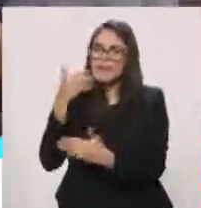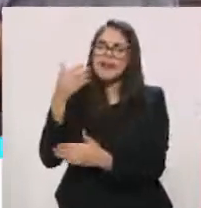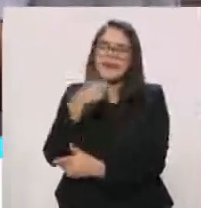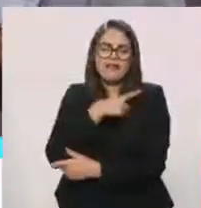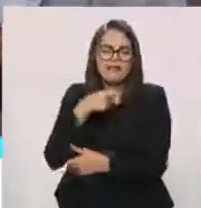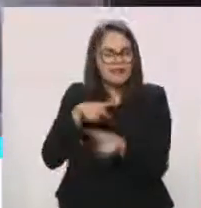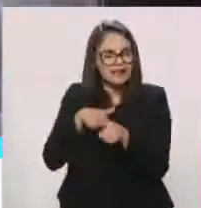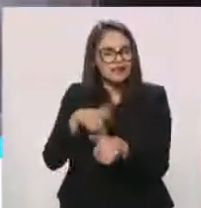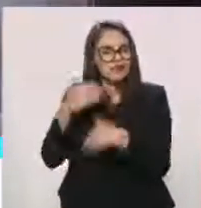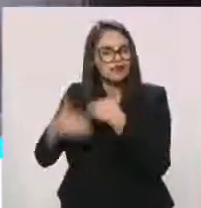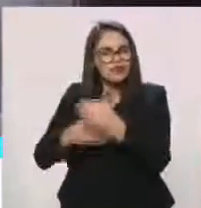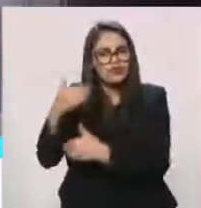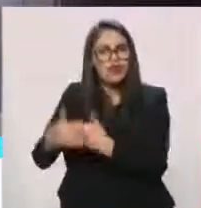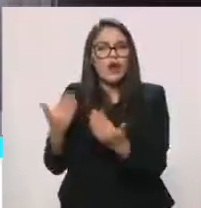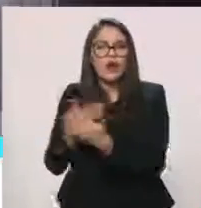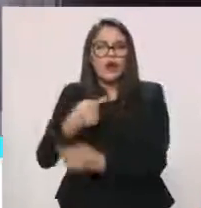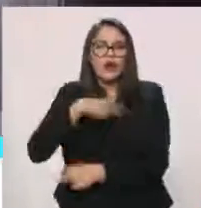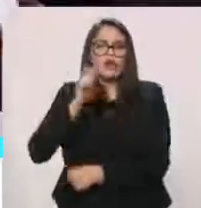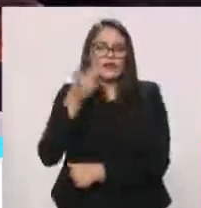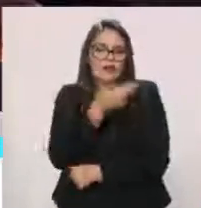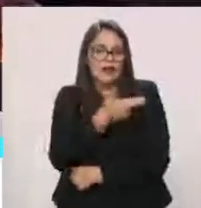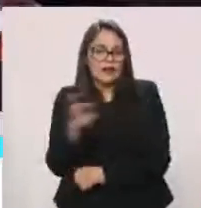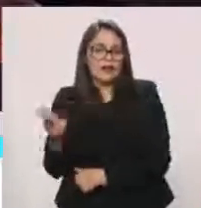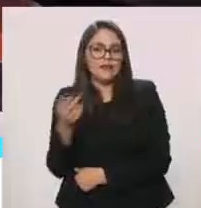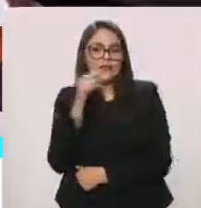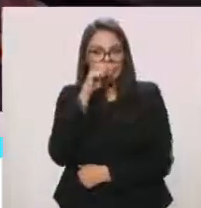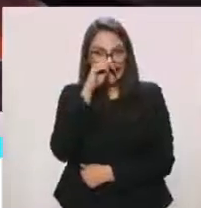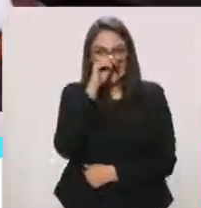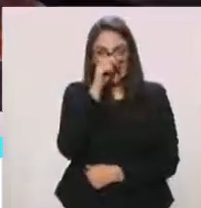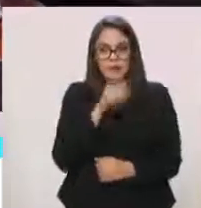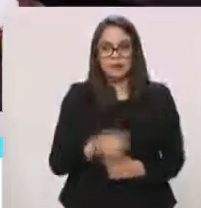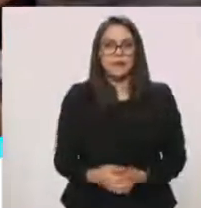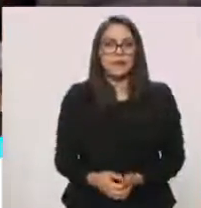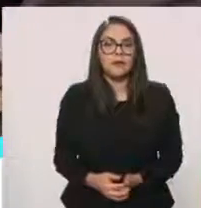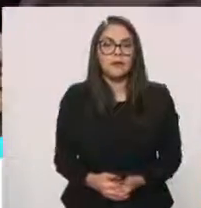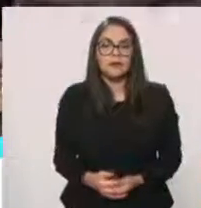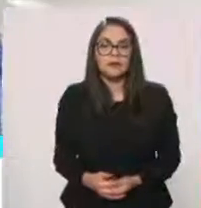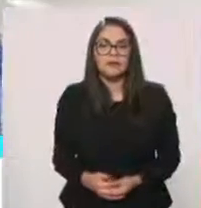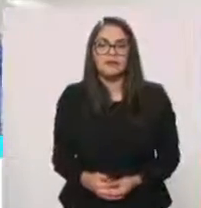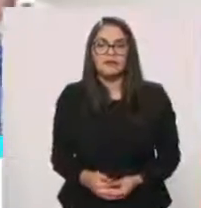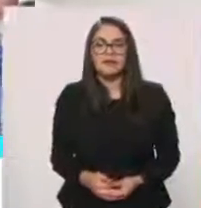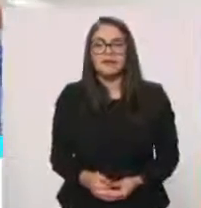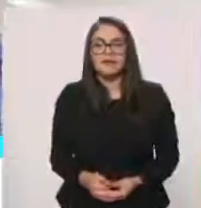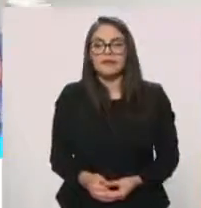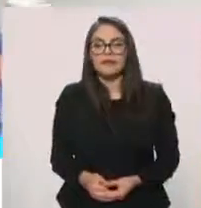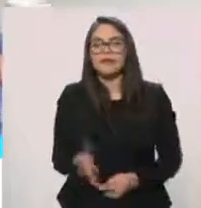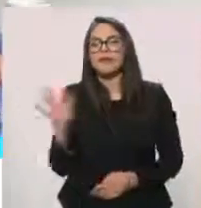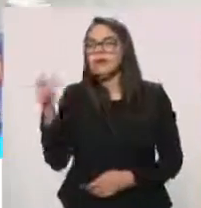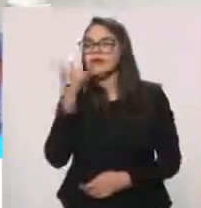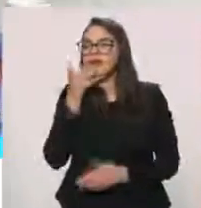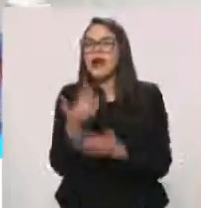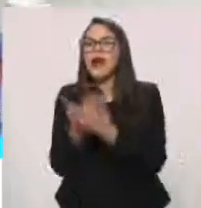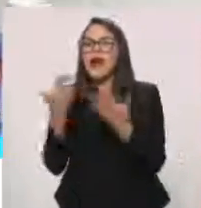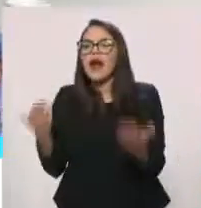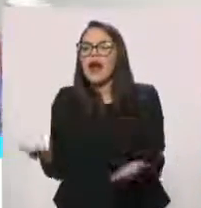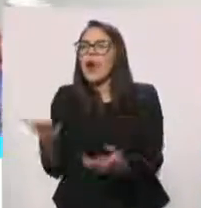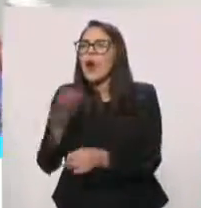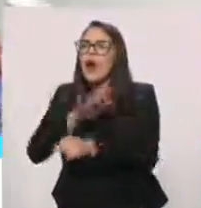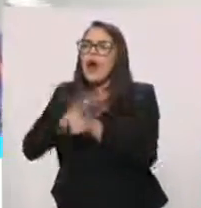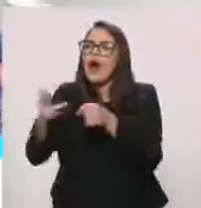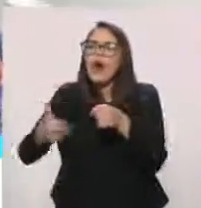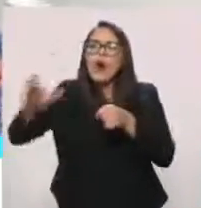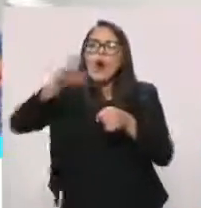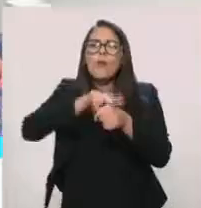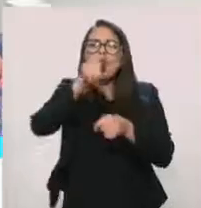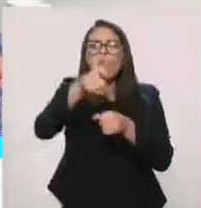restaurante. Andrea, y bueno, sí, dime. En este momento, ¿en qué hospitales, en qué áreas están ustedes entregando pues